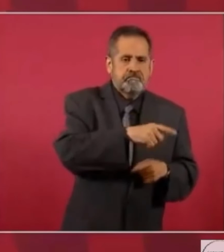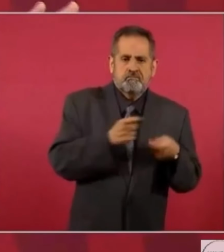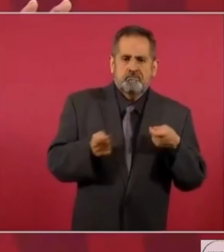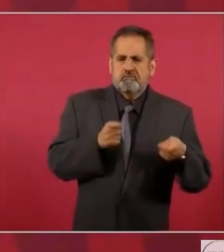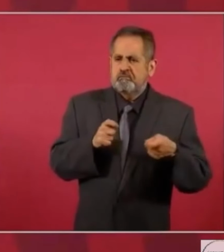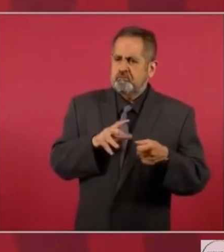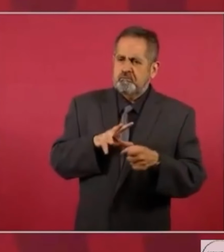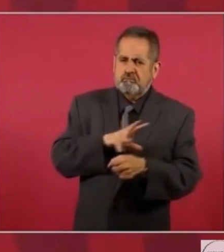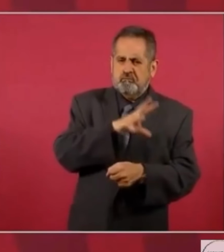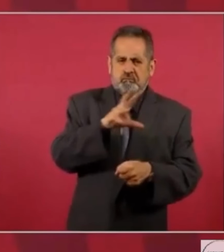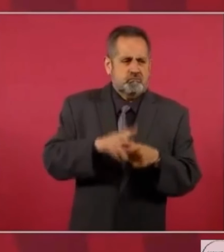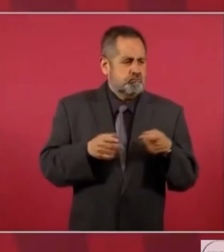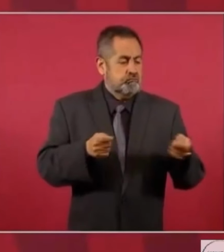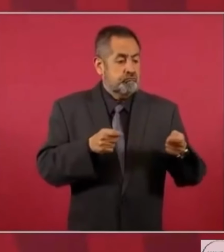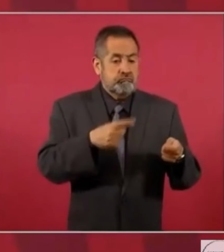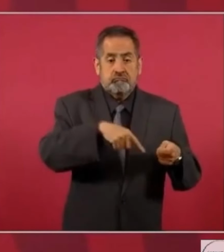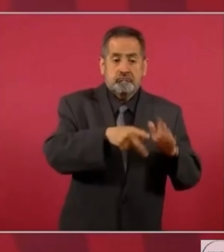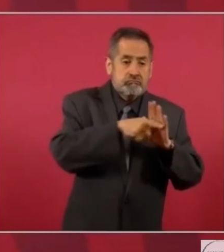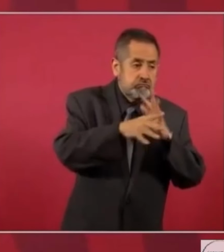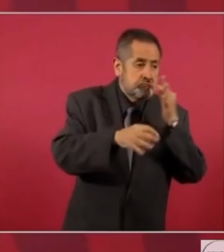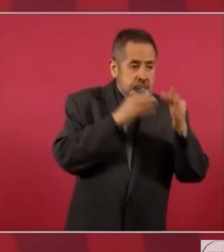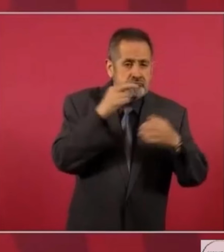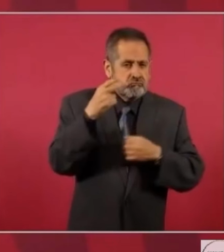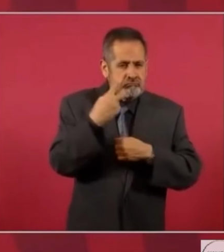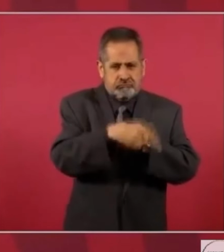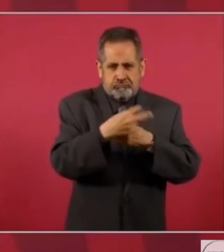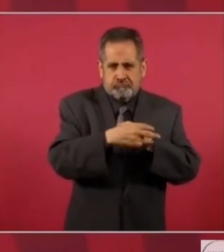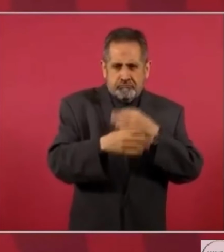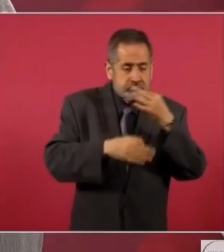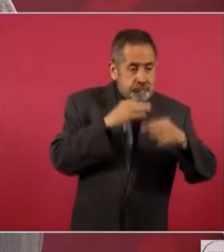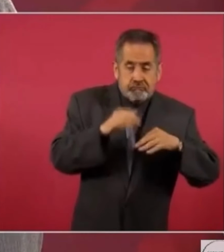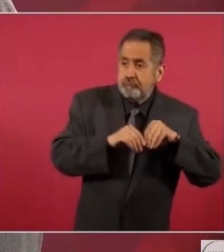absoluto los medios de información convencionales,